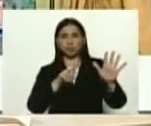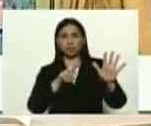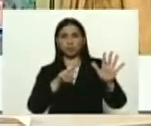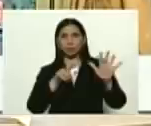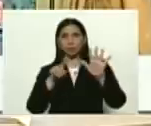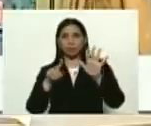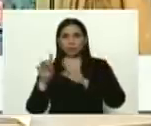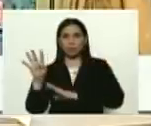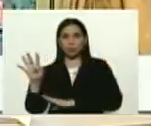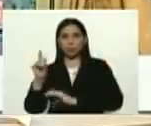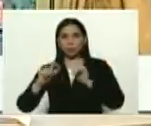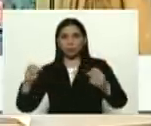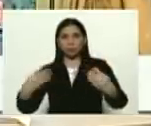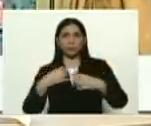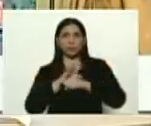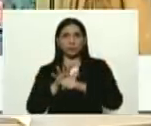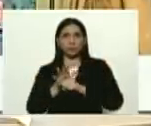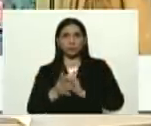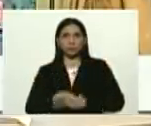casos.